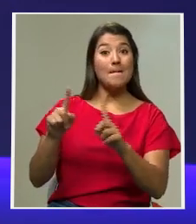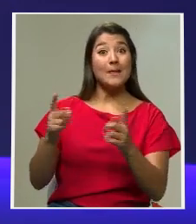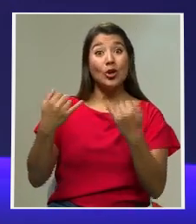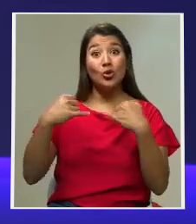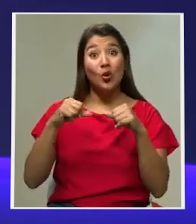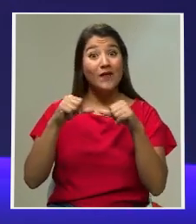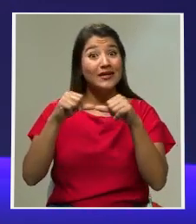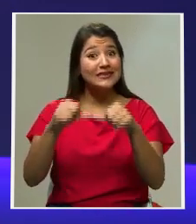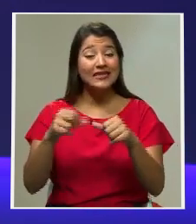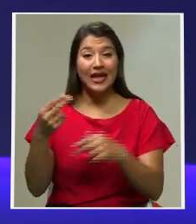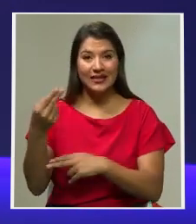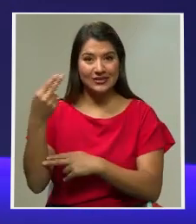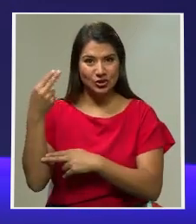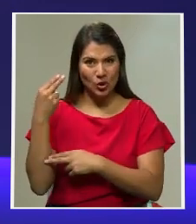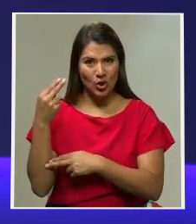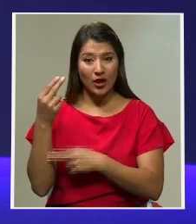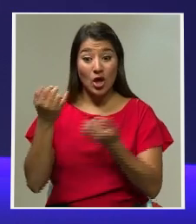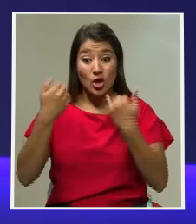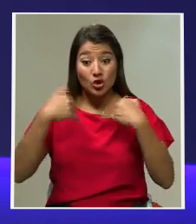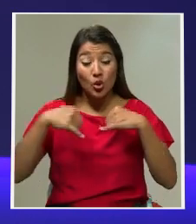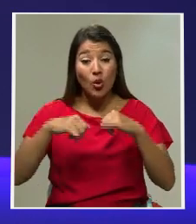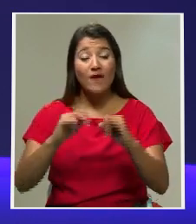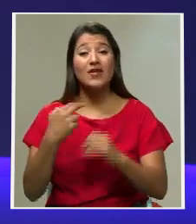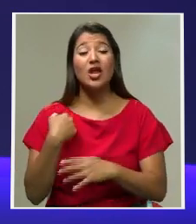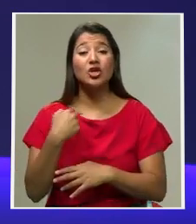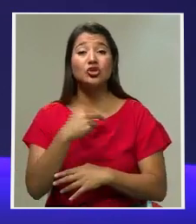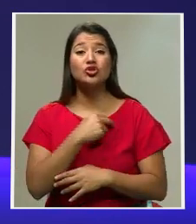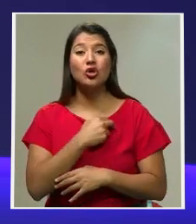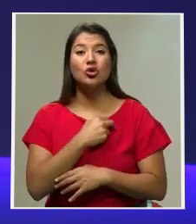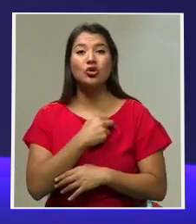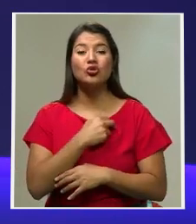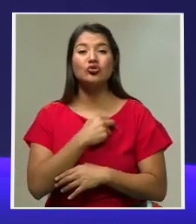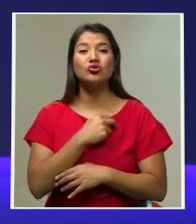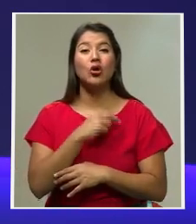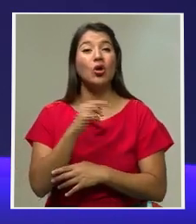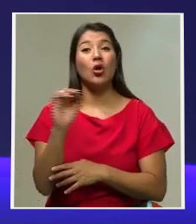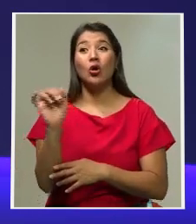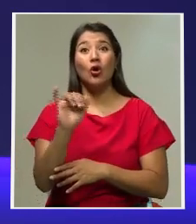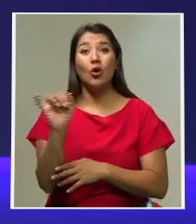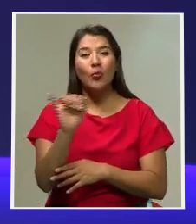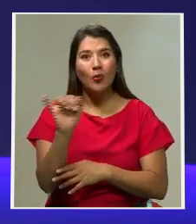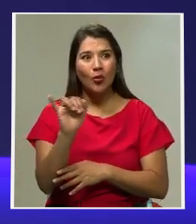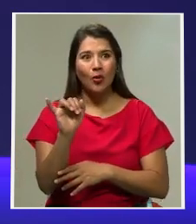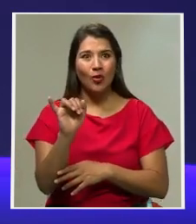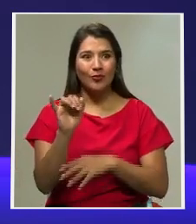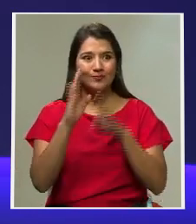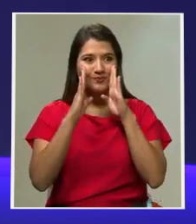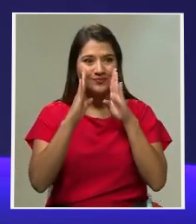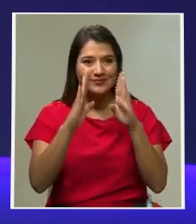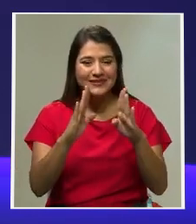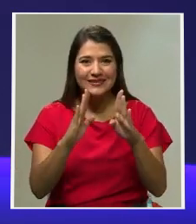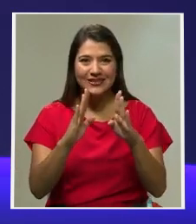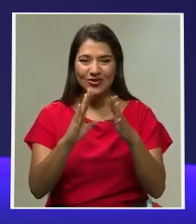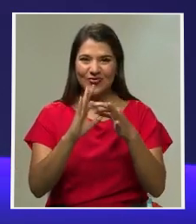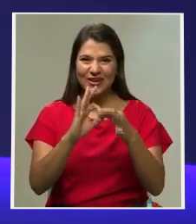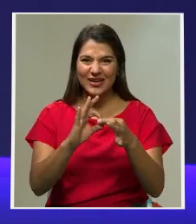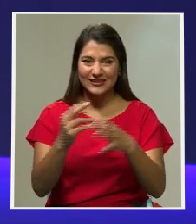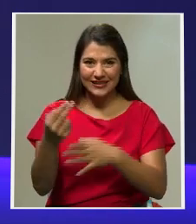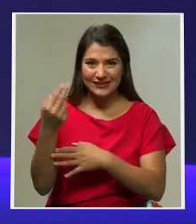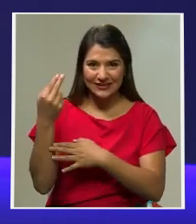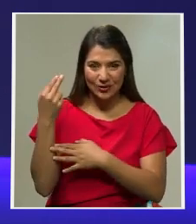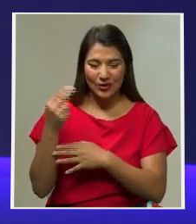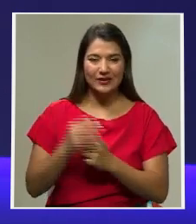seguimos siendo luciérnagas alrededor de la luz y de las historias. De